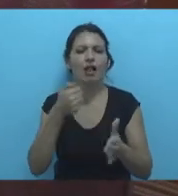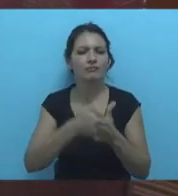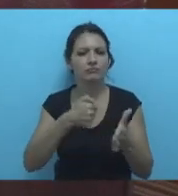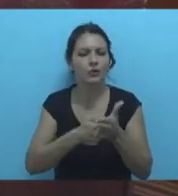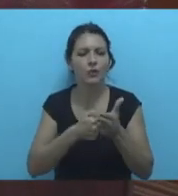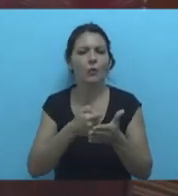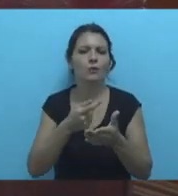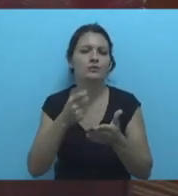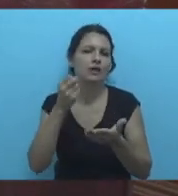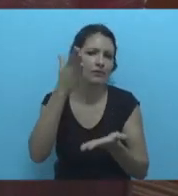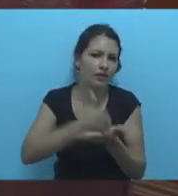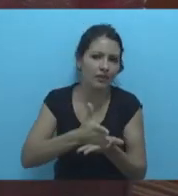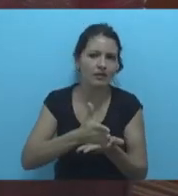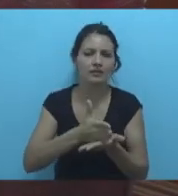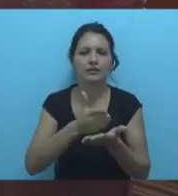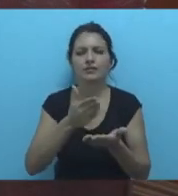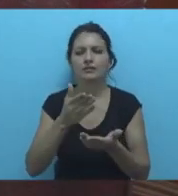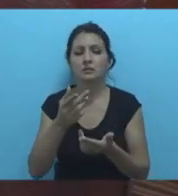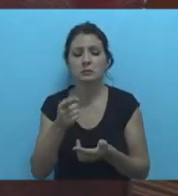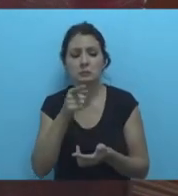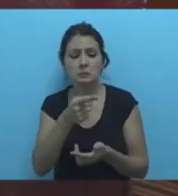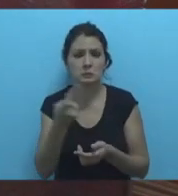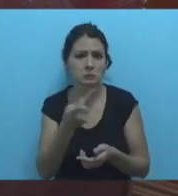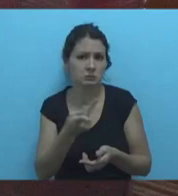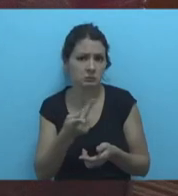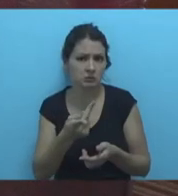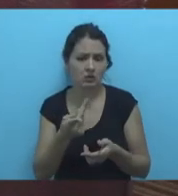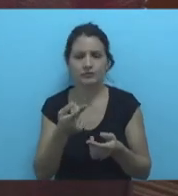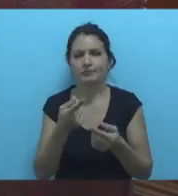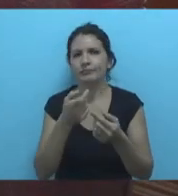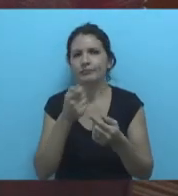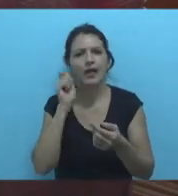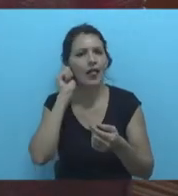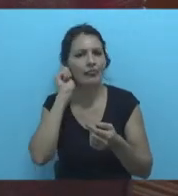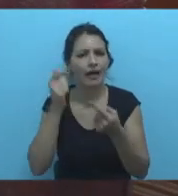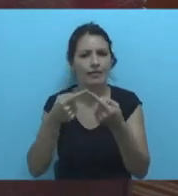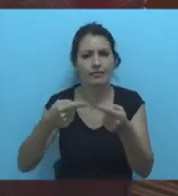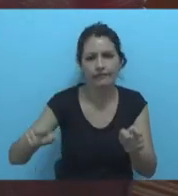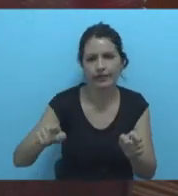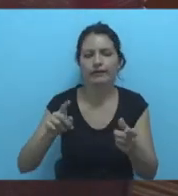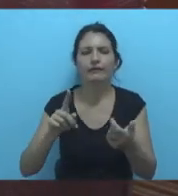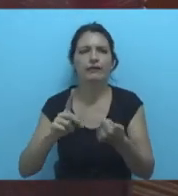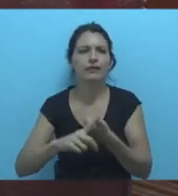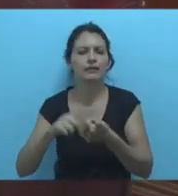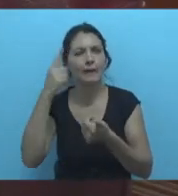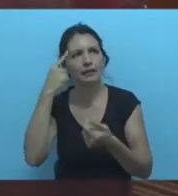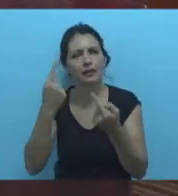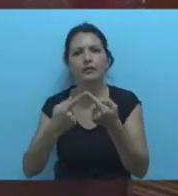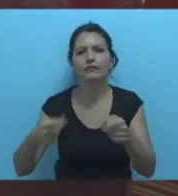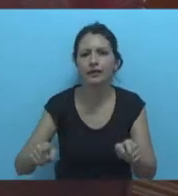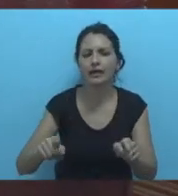las personas. Dos personas que con diferencia etaria y diferencia de